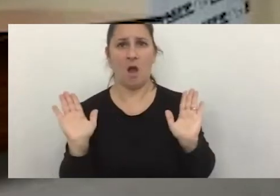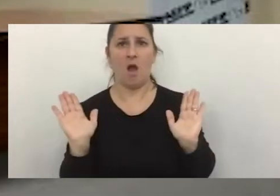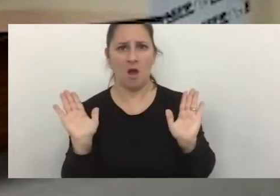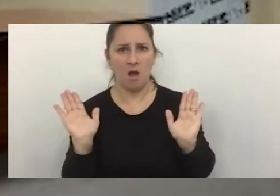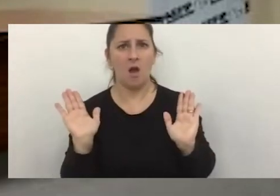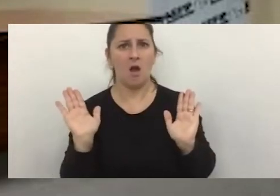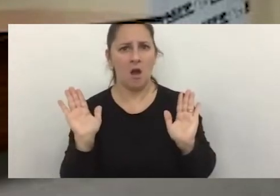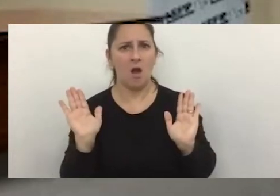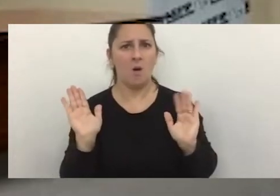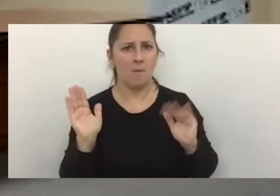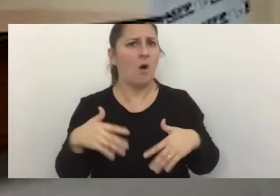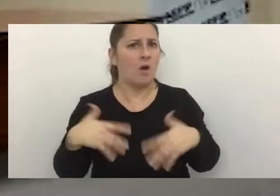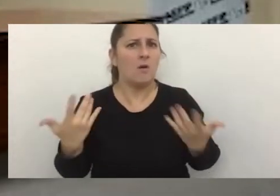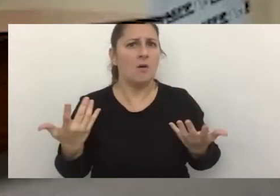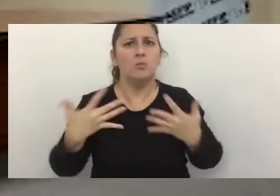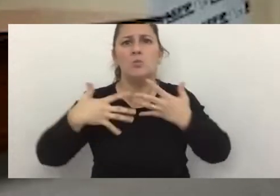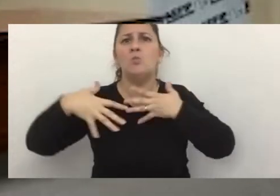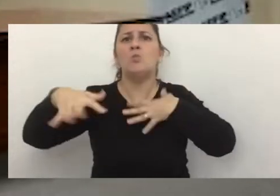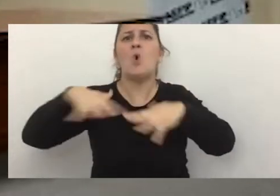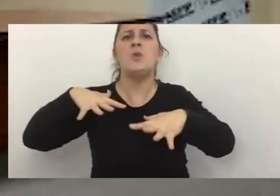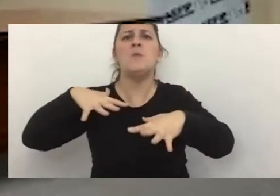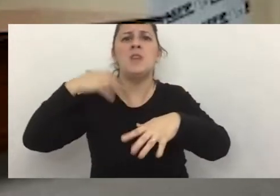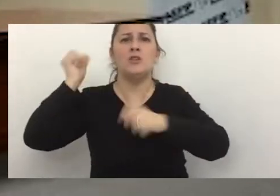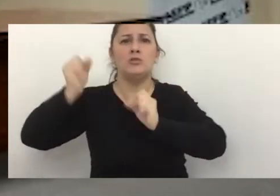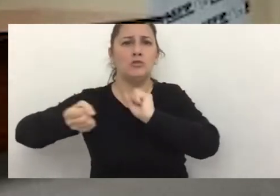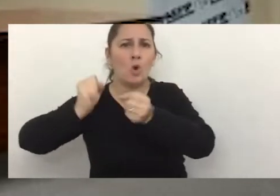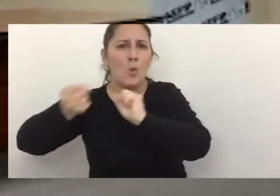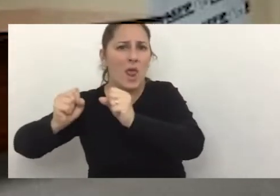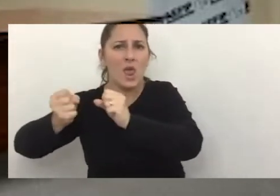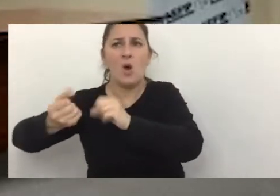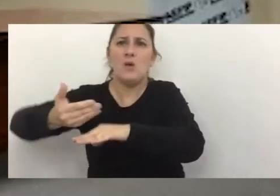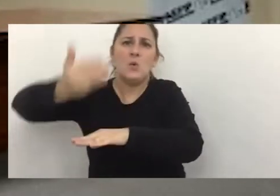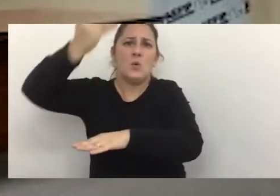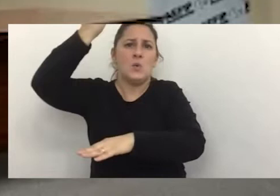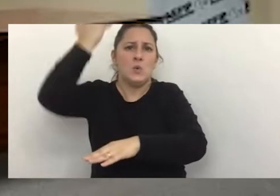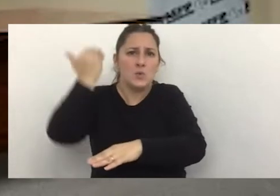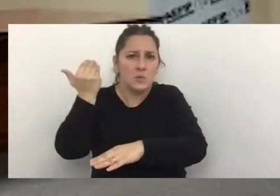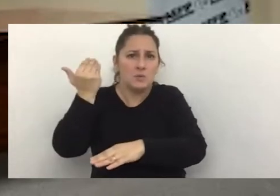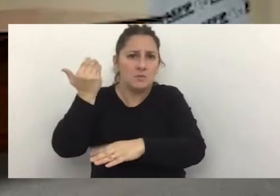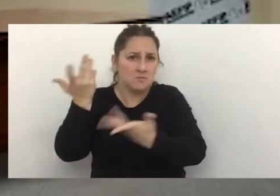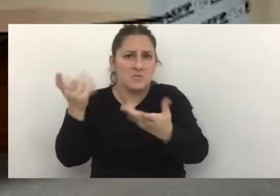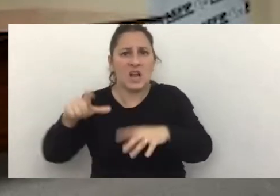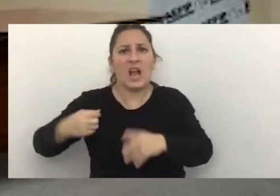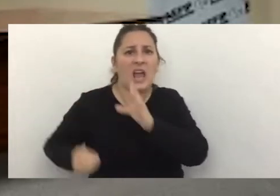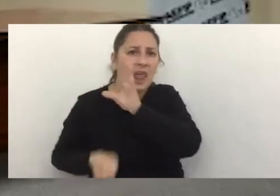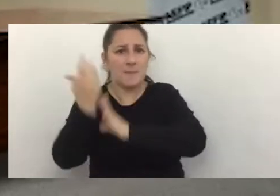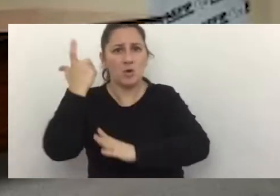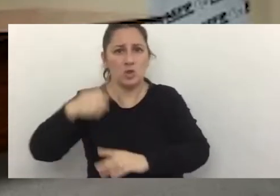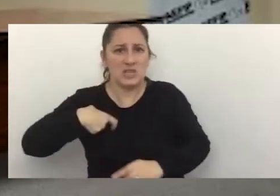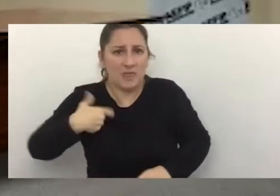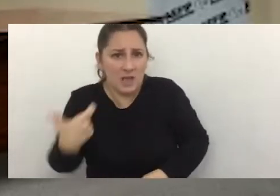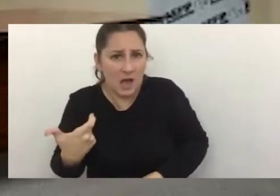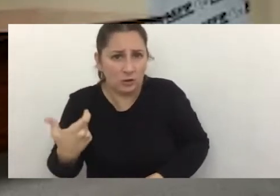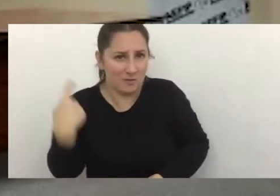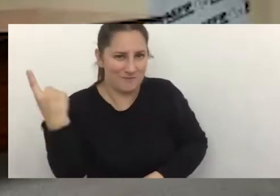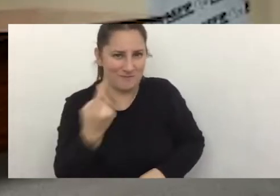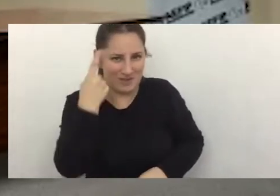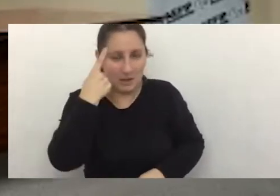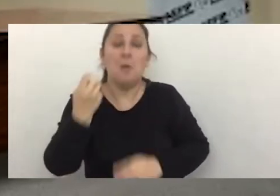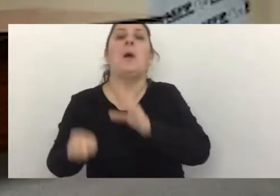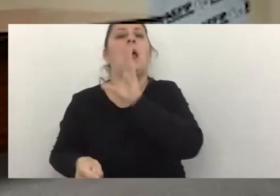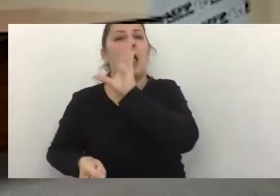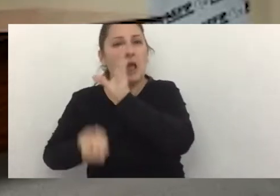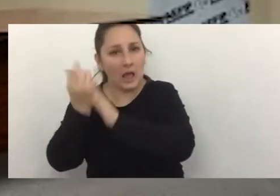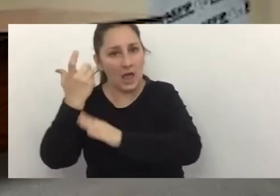lo que ha hecho el movimiento obrero desde su nacimiento. Hagamos un sindicato. Entonces, hacen un sindicato.